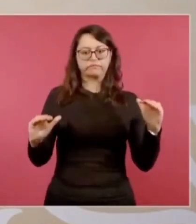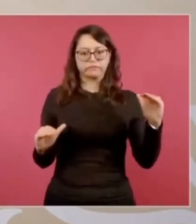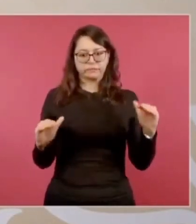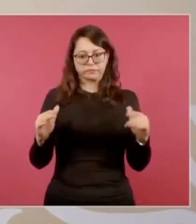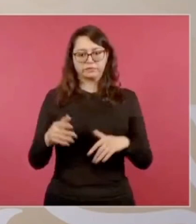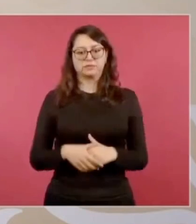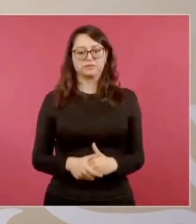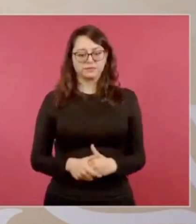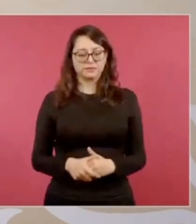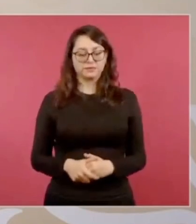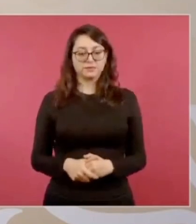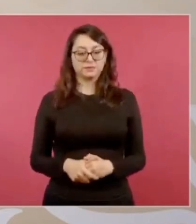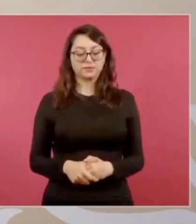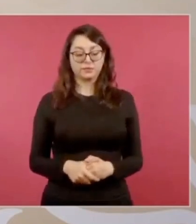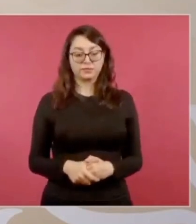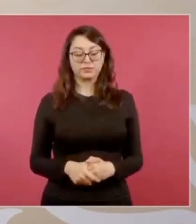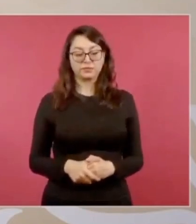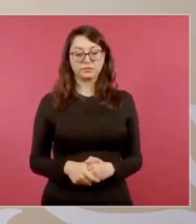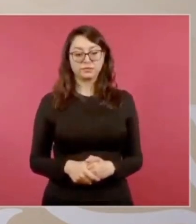Por eso,